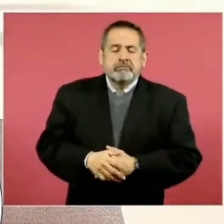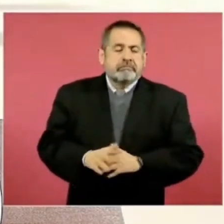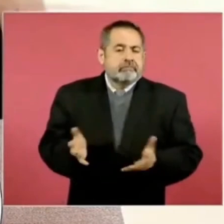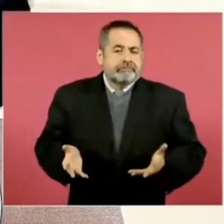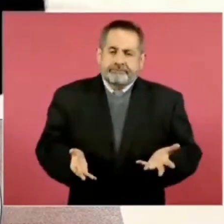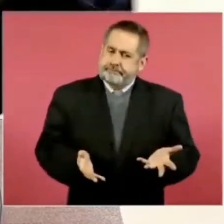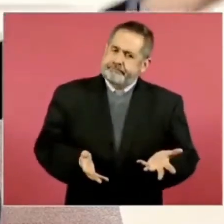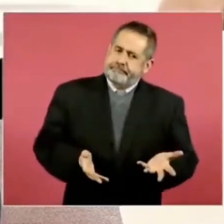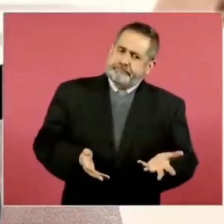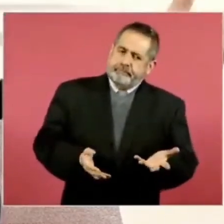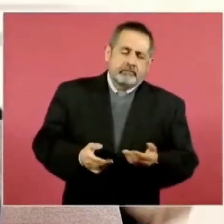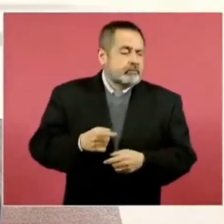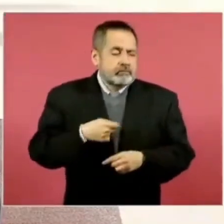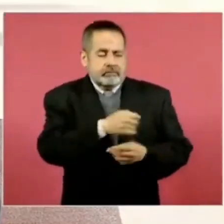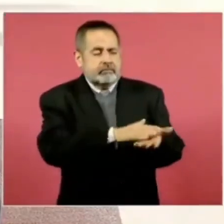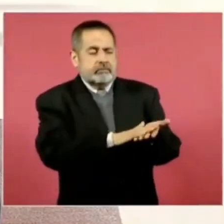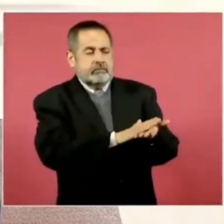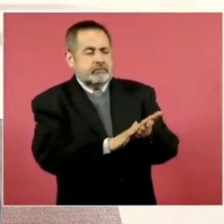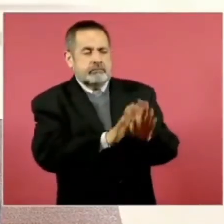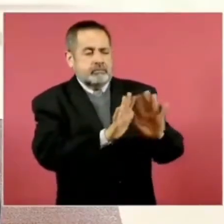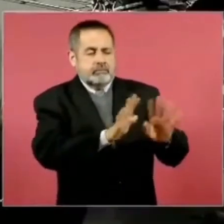o se los condonaban.